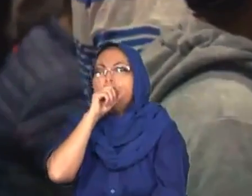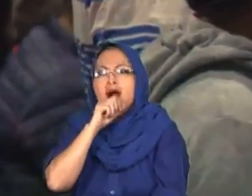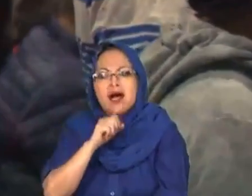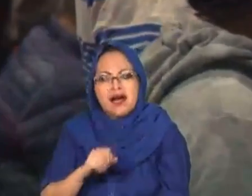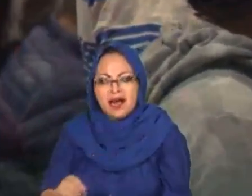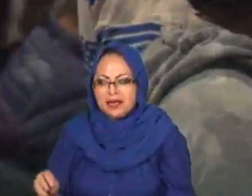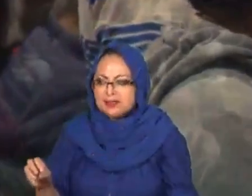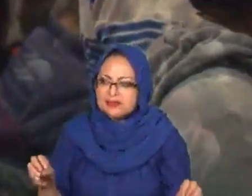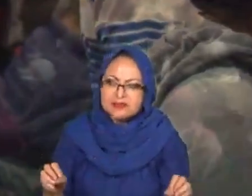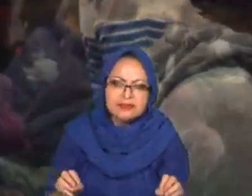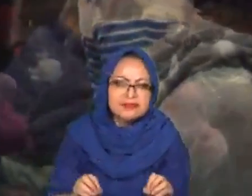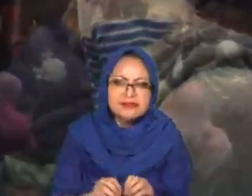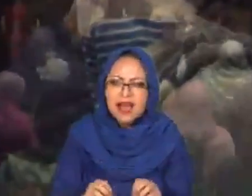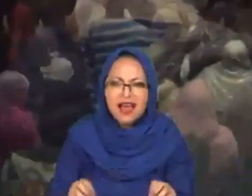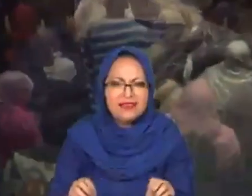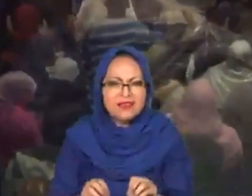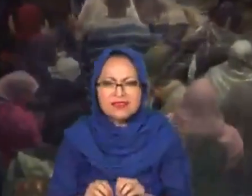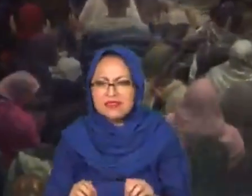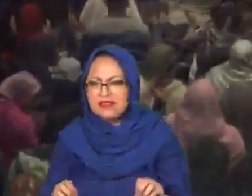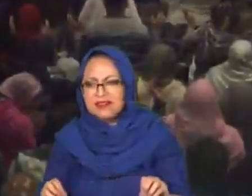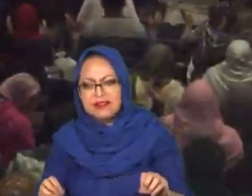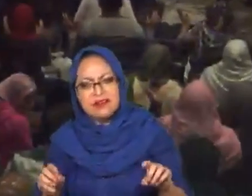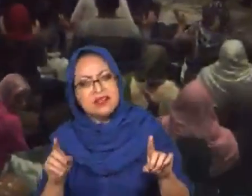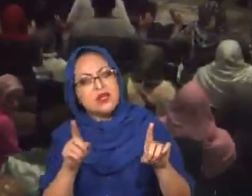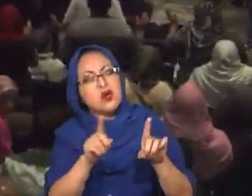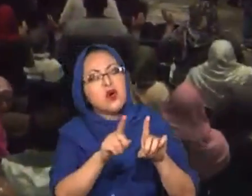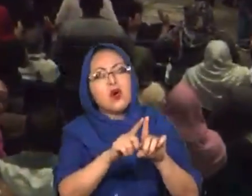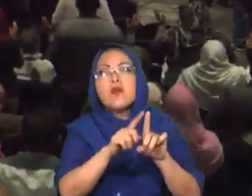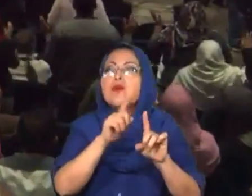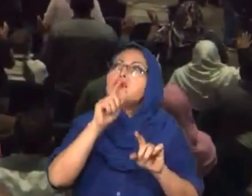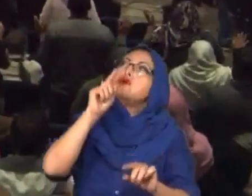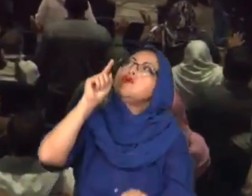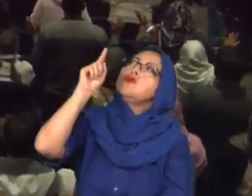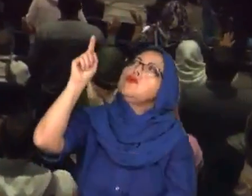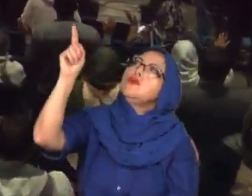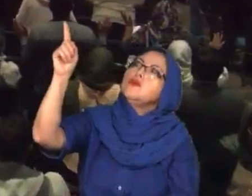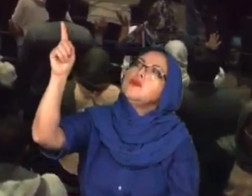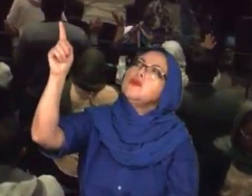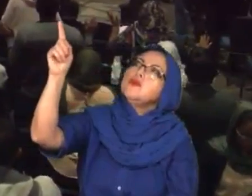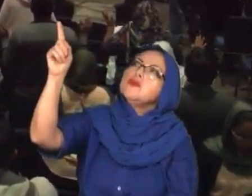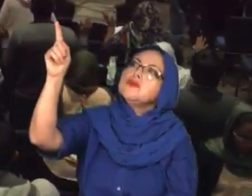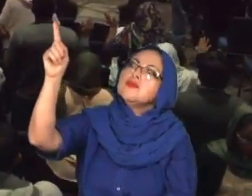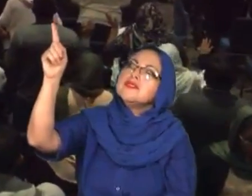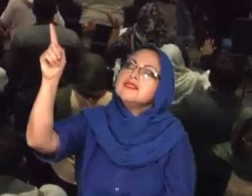No hay nadie como tú,